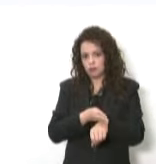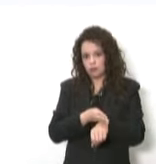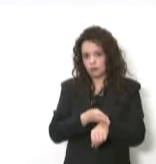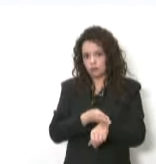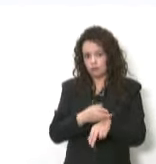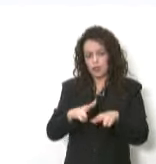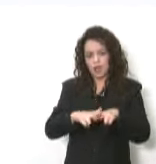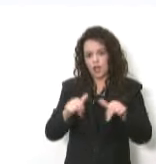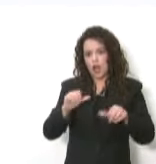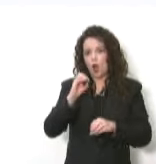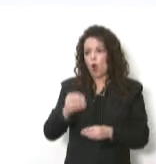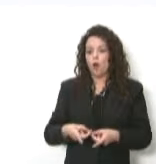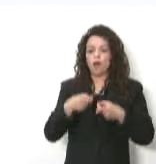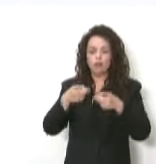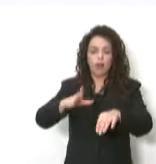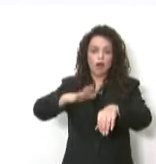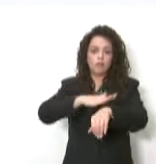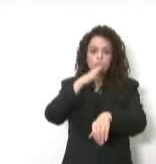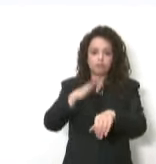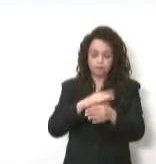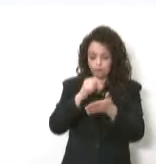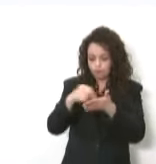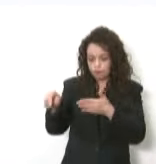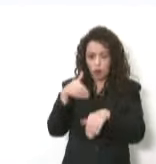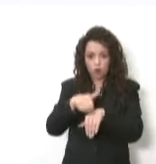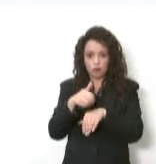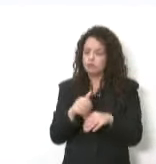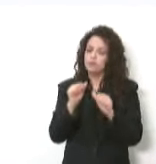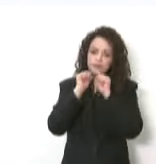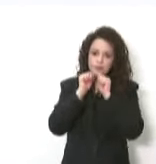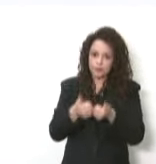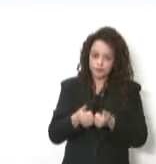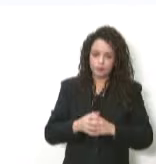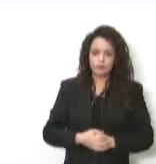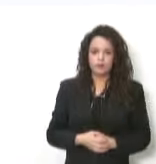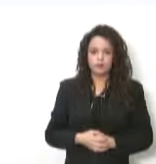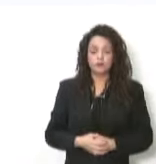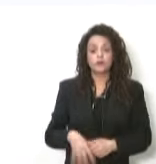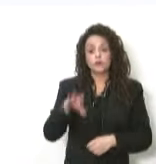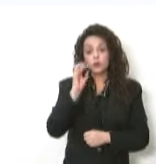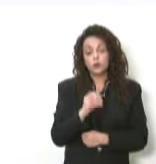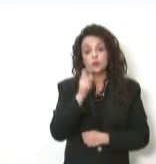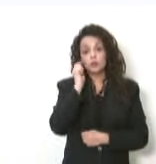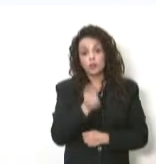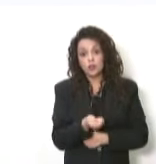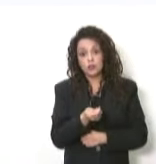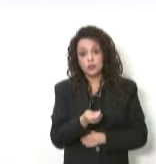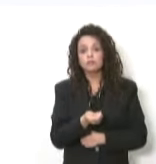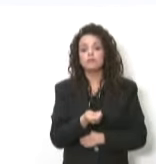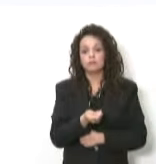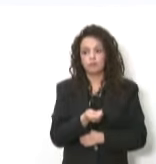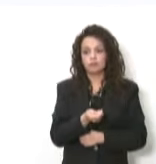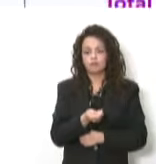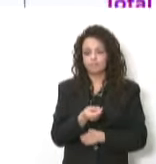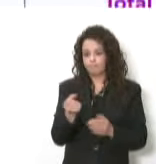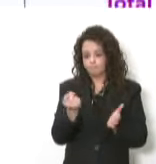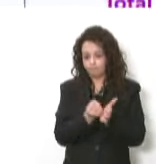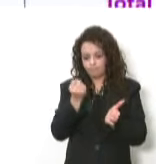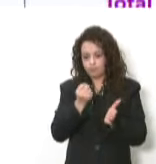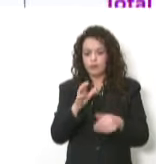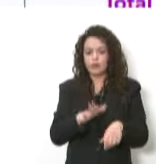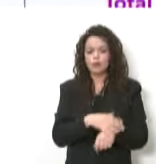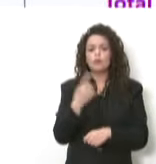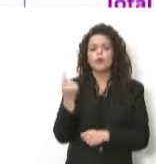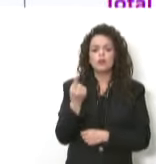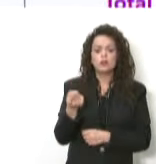ninguna calificación, pero sí, digamos, se le acredita, digamos, la justificación, si esta es